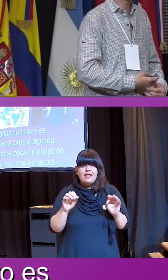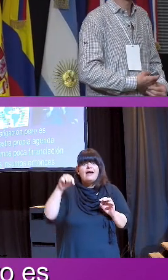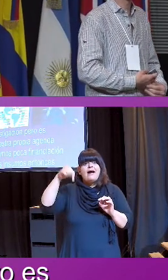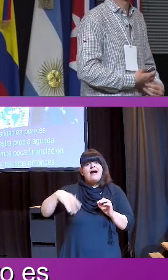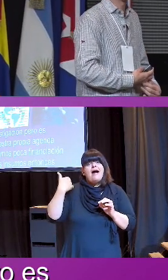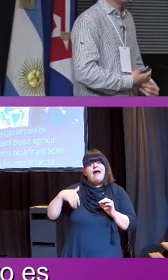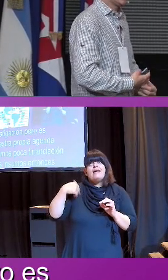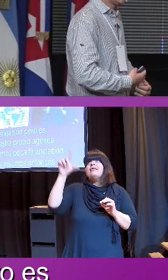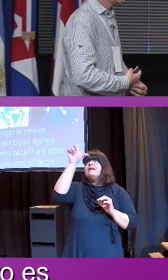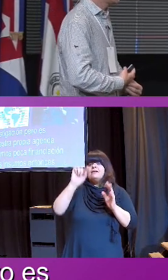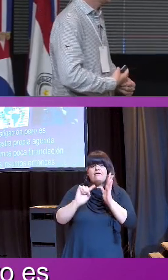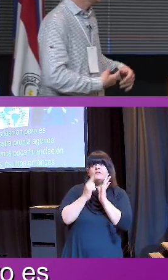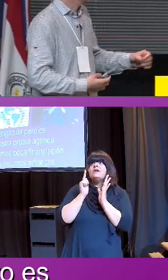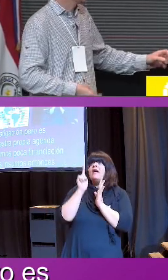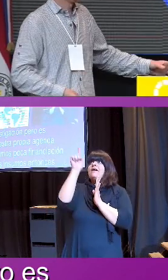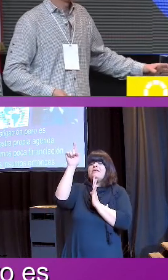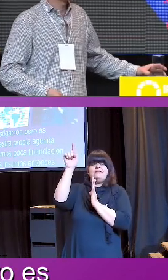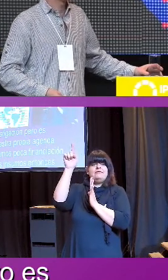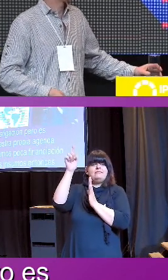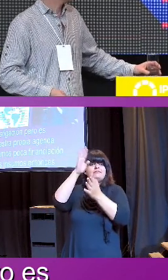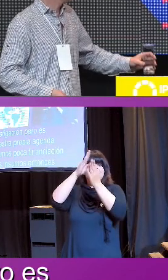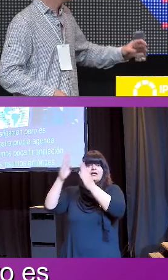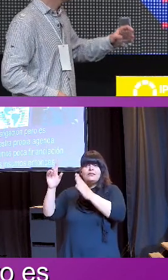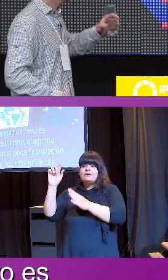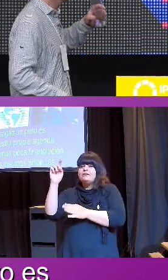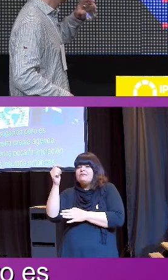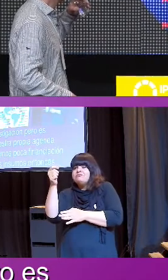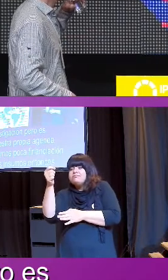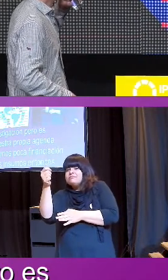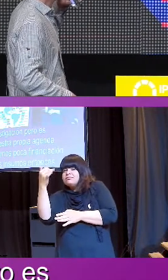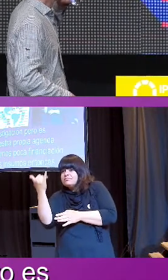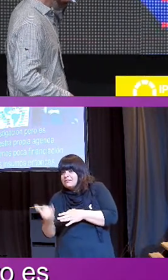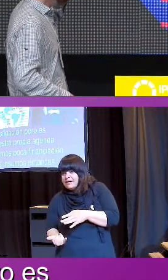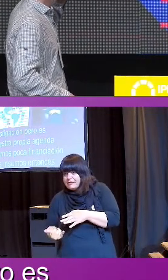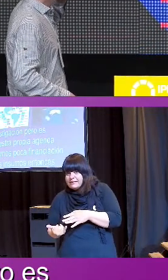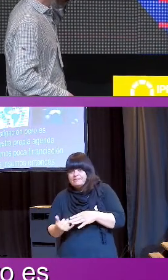Después les voy a contar en algunas de las intervenciones en lugares donde no hay tratamientos.